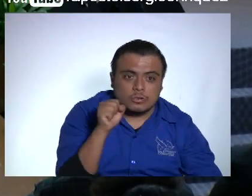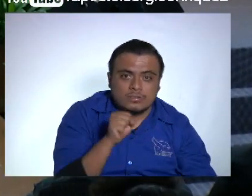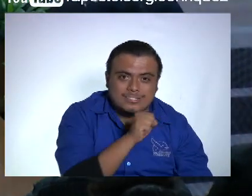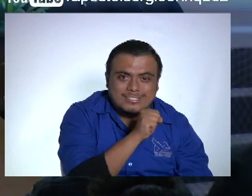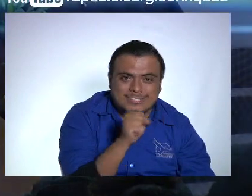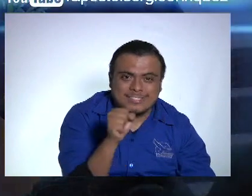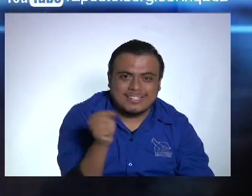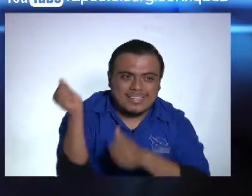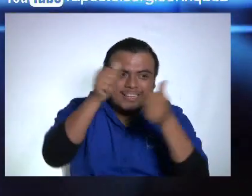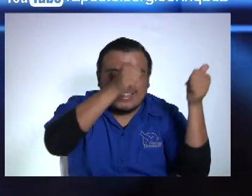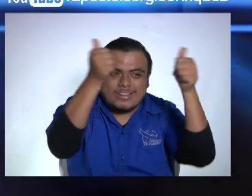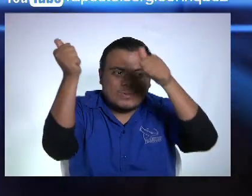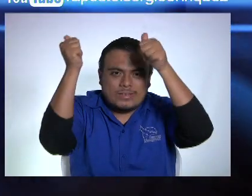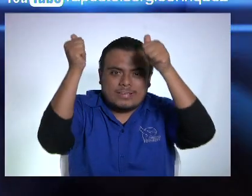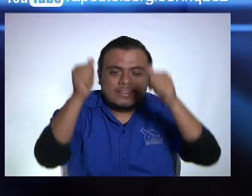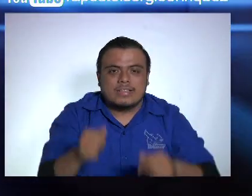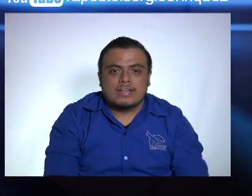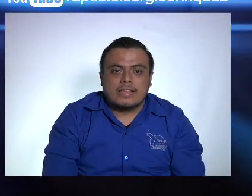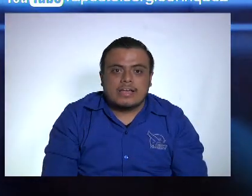Aleluya.